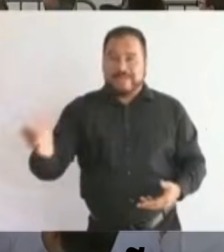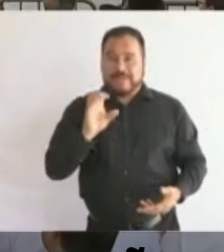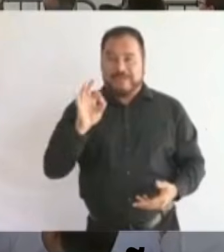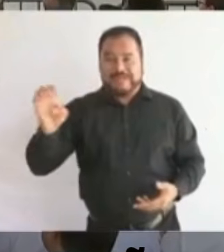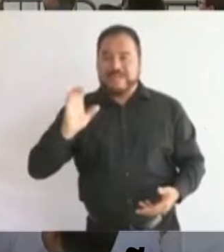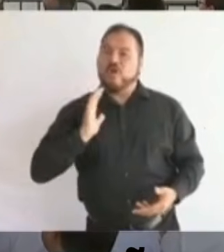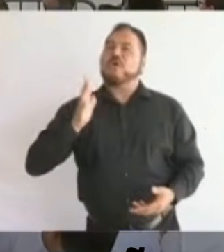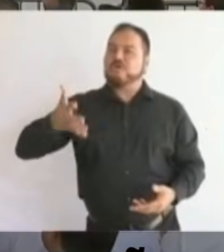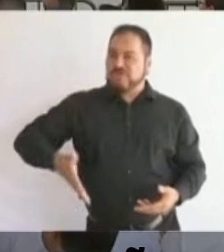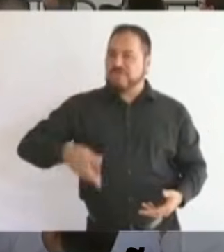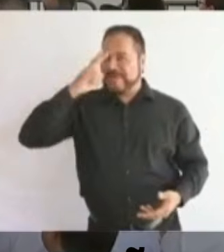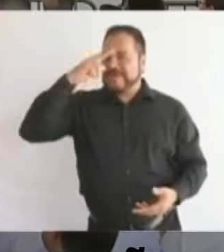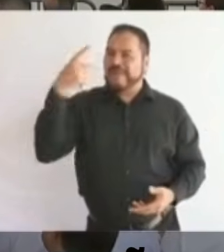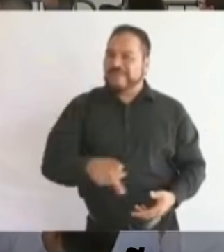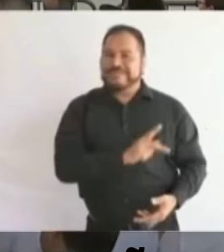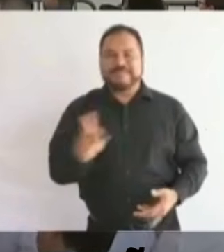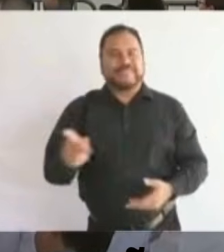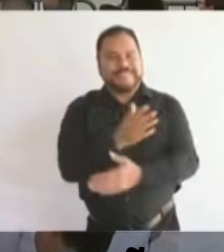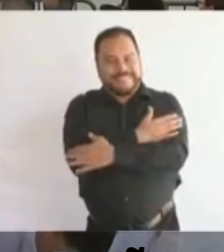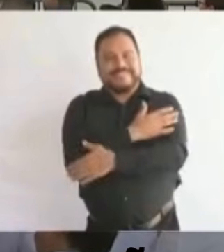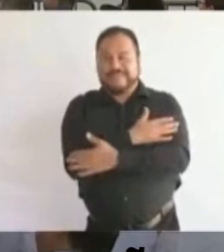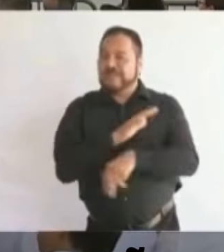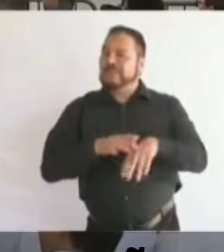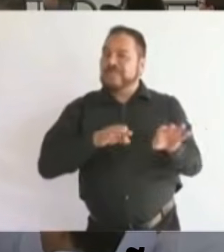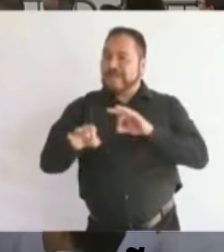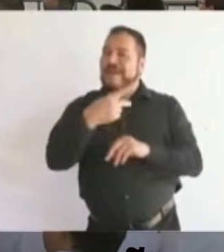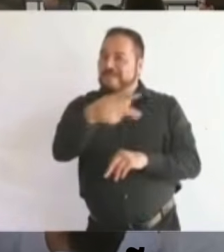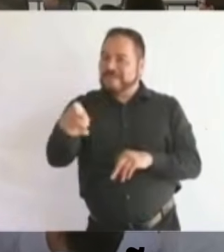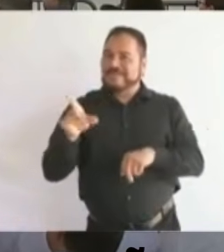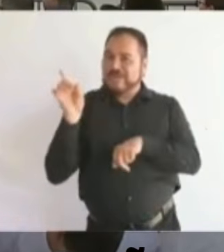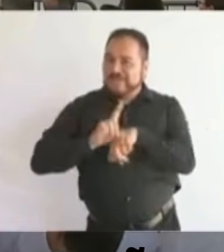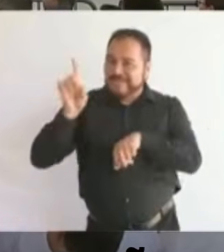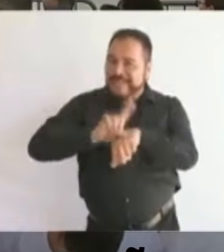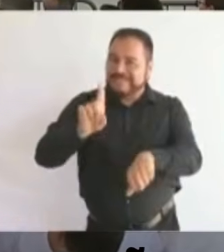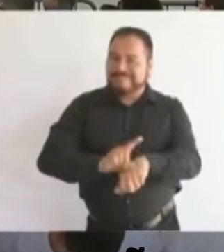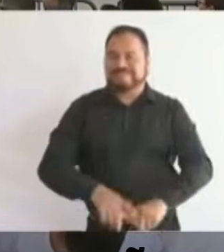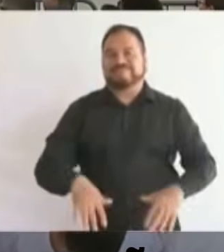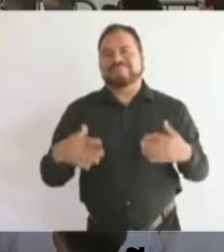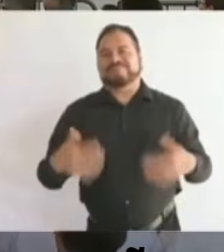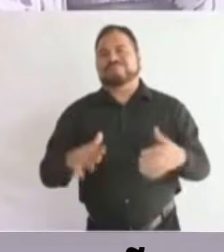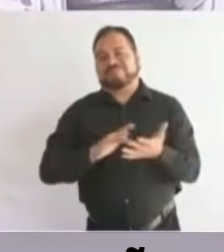de CFE. Muchas, muchas felicidades por el trabajo que hacen todos los días.